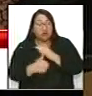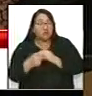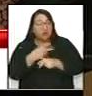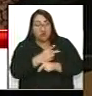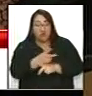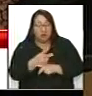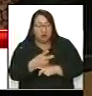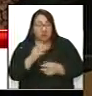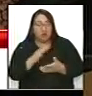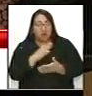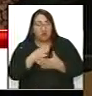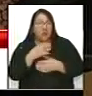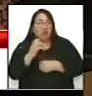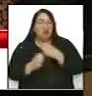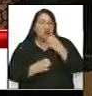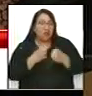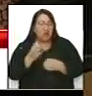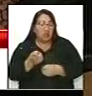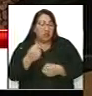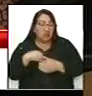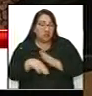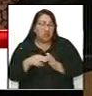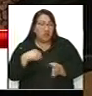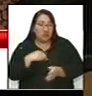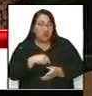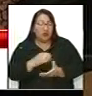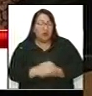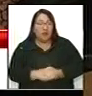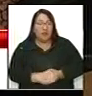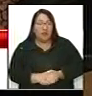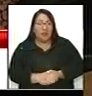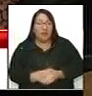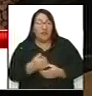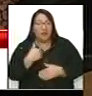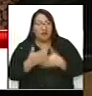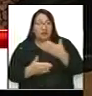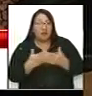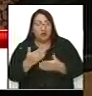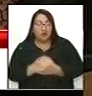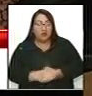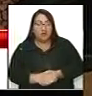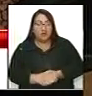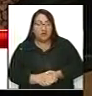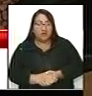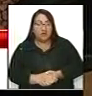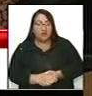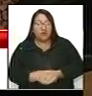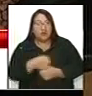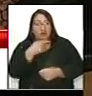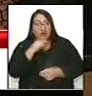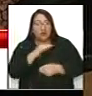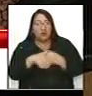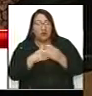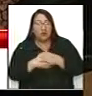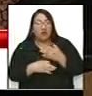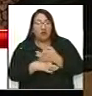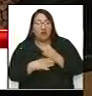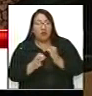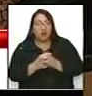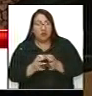problemas emocionales, el nosotros tener este proceso de fortalecer a la mujer a través de la formación.